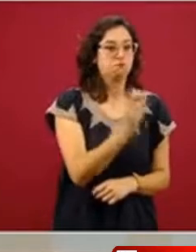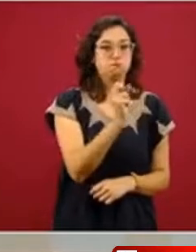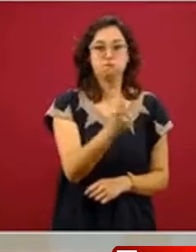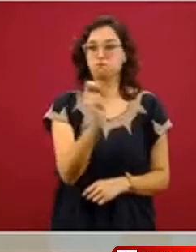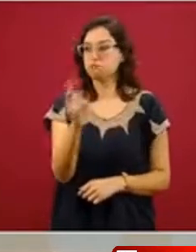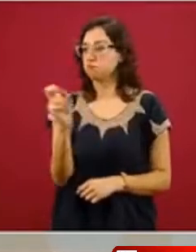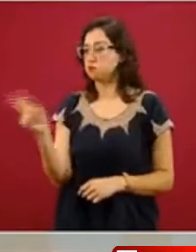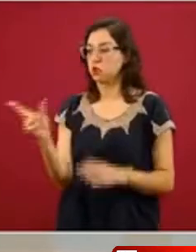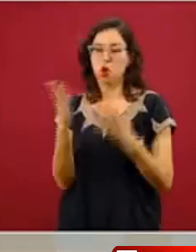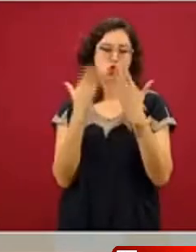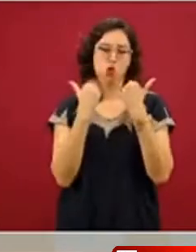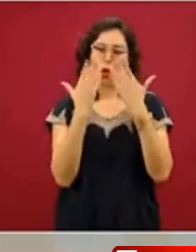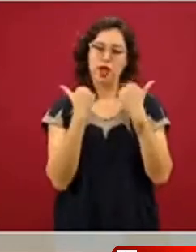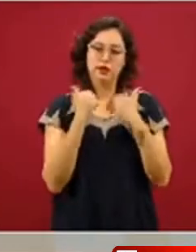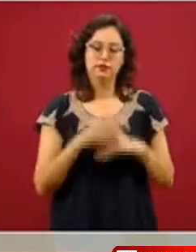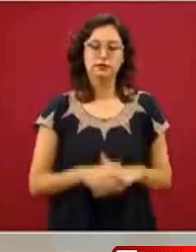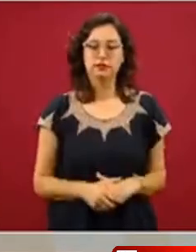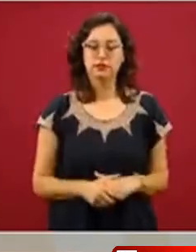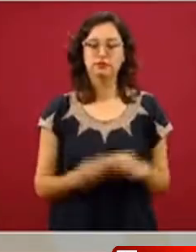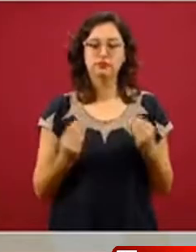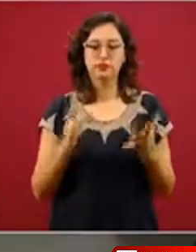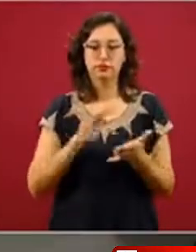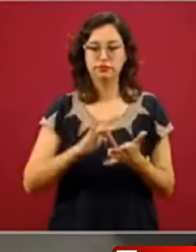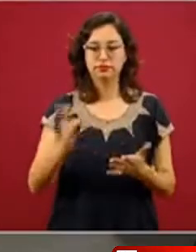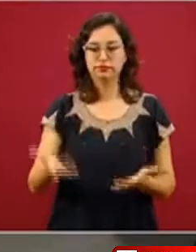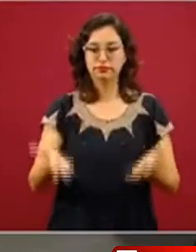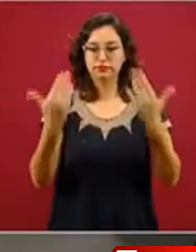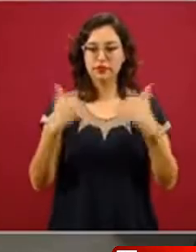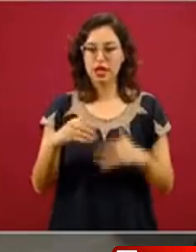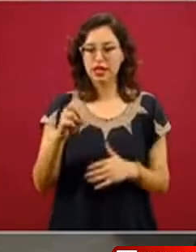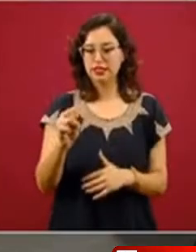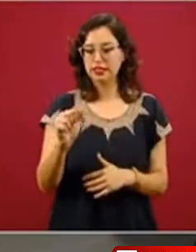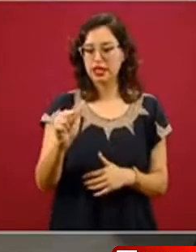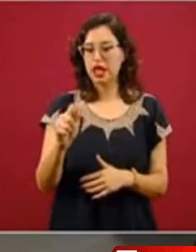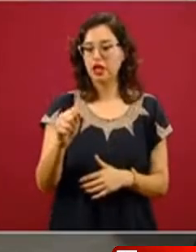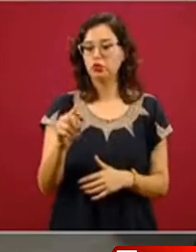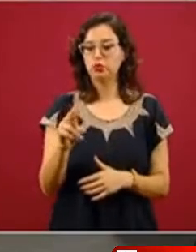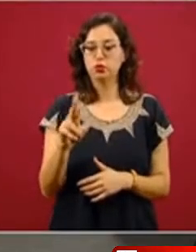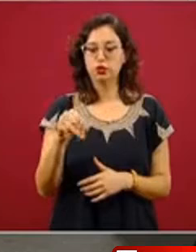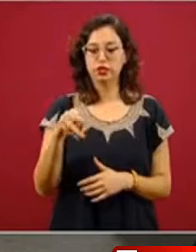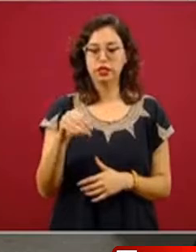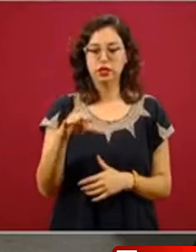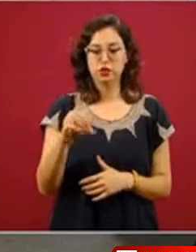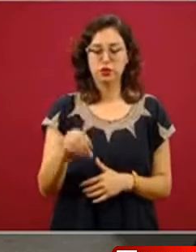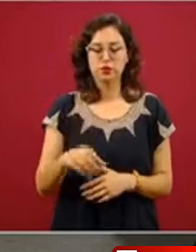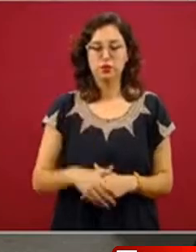privilegiados en este gobierno. Muchas gracias, Juan. Saturnino Reyes.